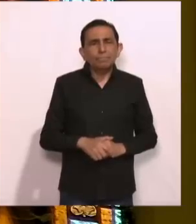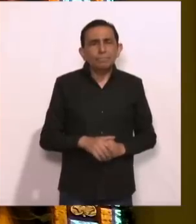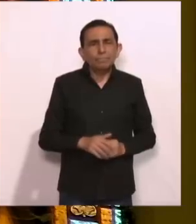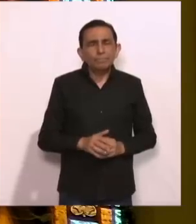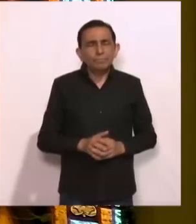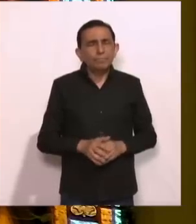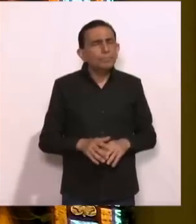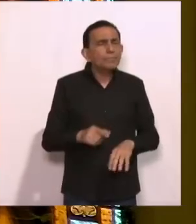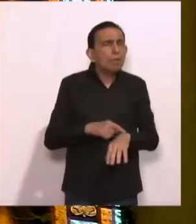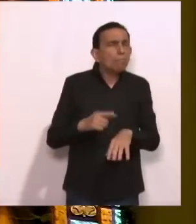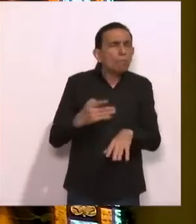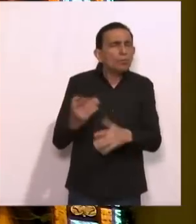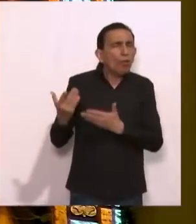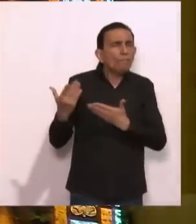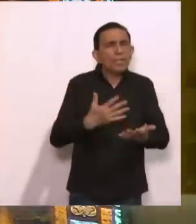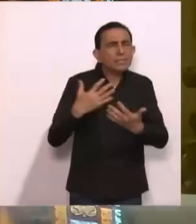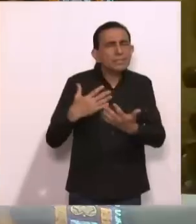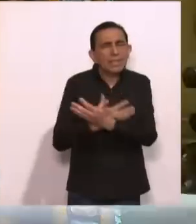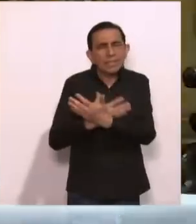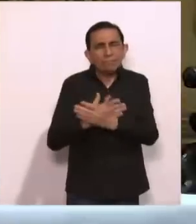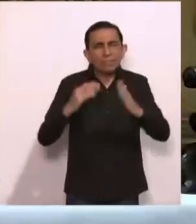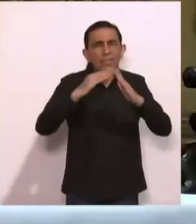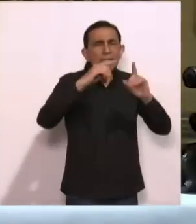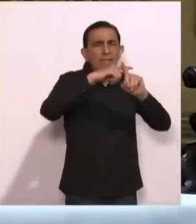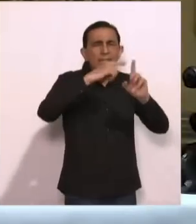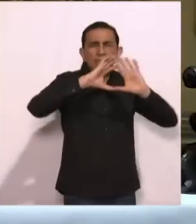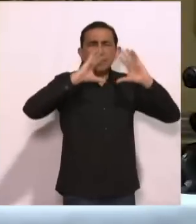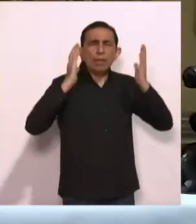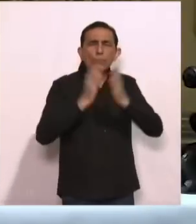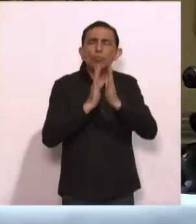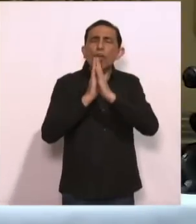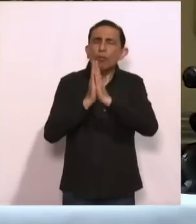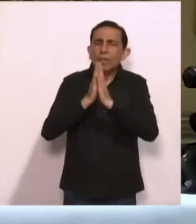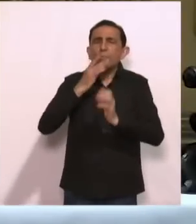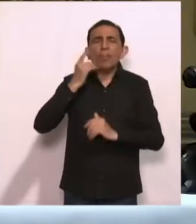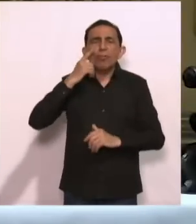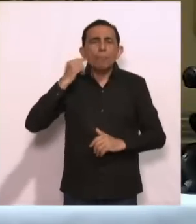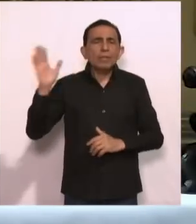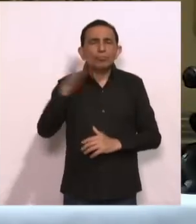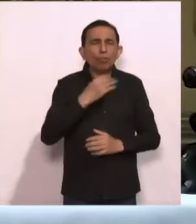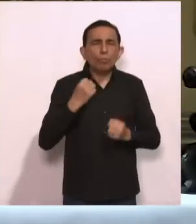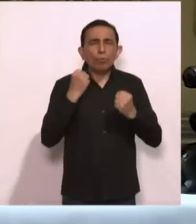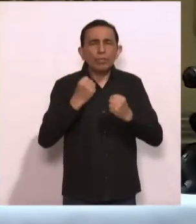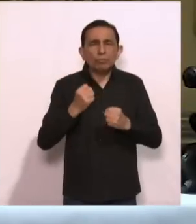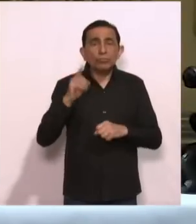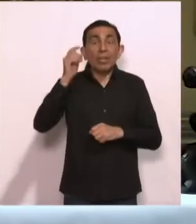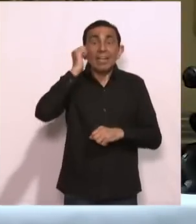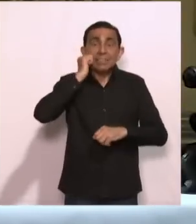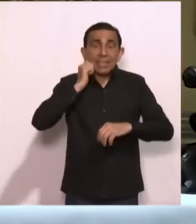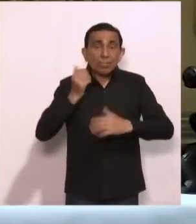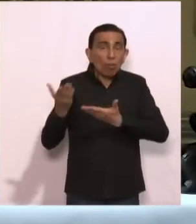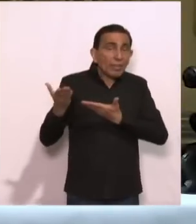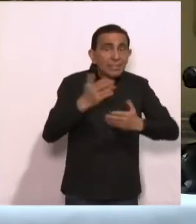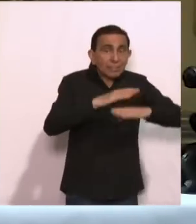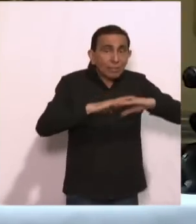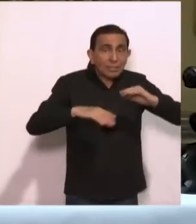pan. En el momento de ofrecer el sacrificio de toda la Iglesia, oremos a Dios Padre Todopoderoso. Que el Señor